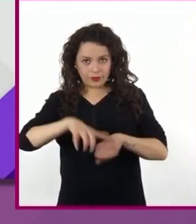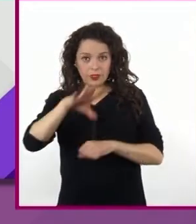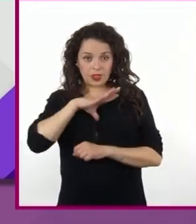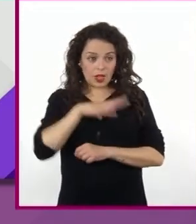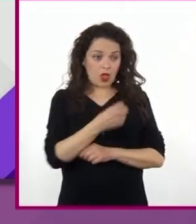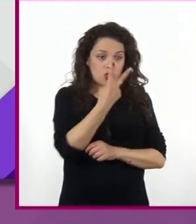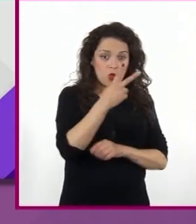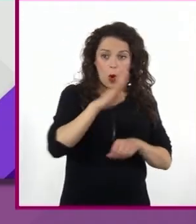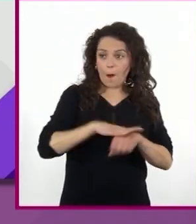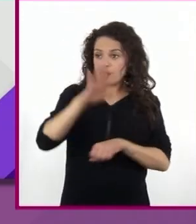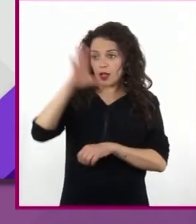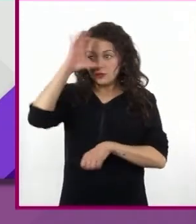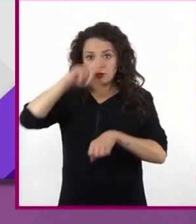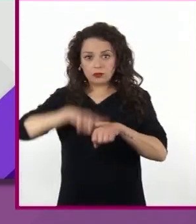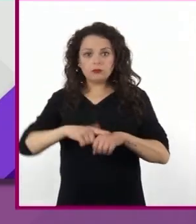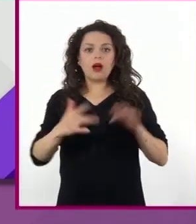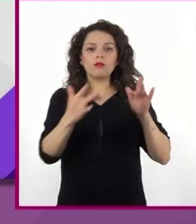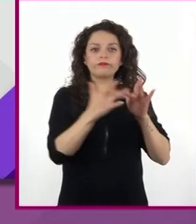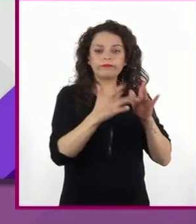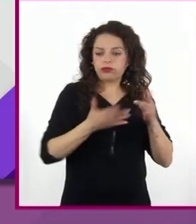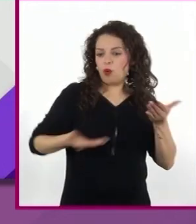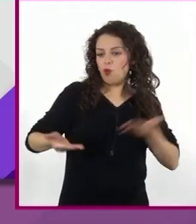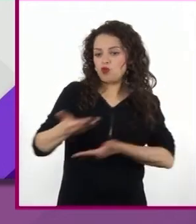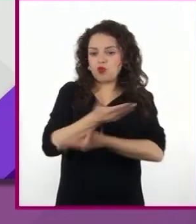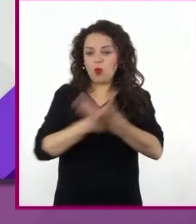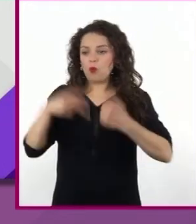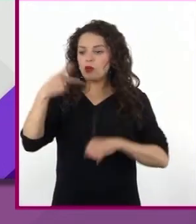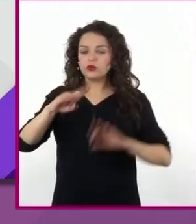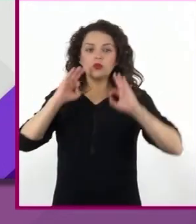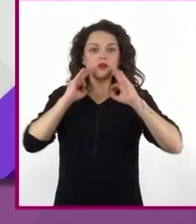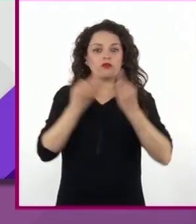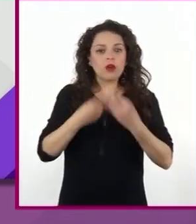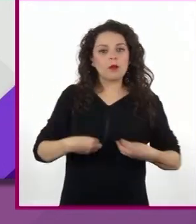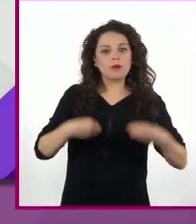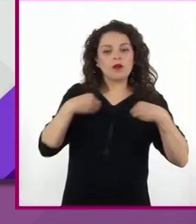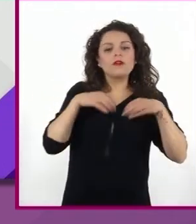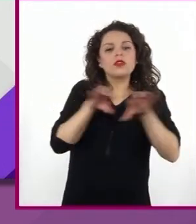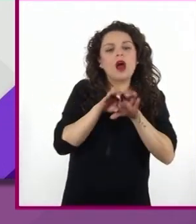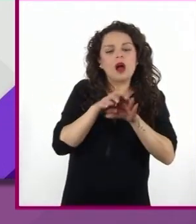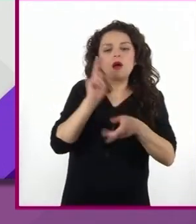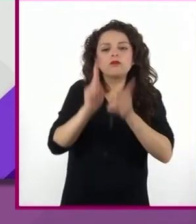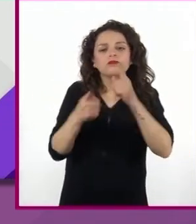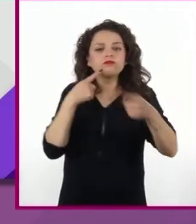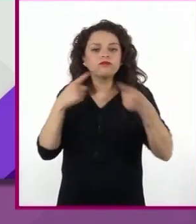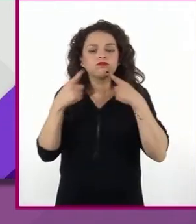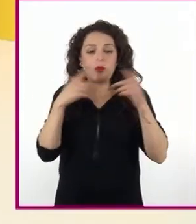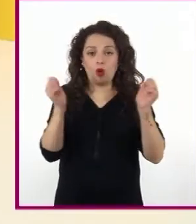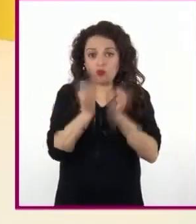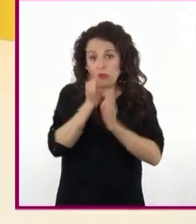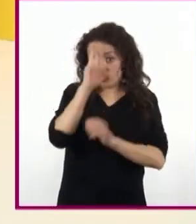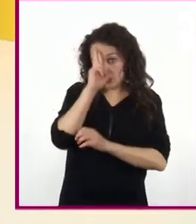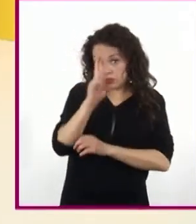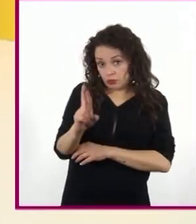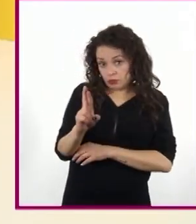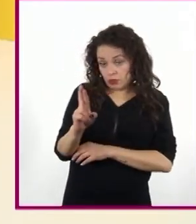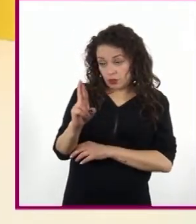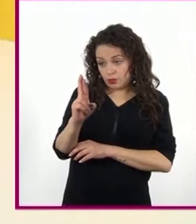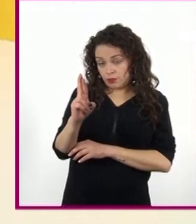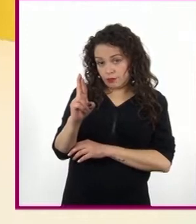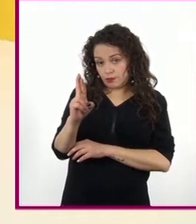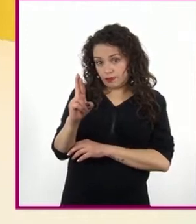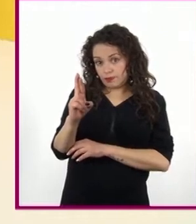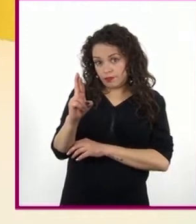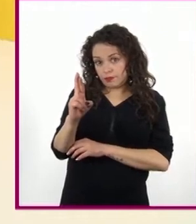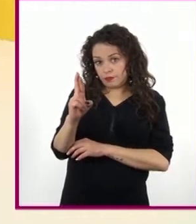más culturas, que comparten sus formas de ser a través del diálogo y el respeto mutuo. Como pueden